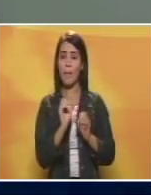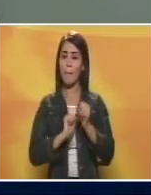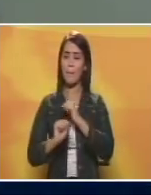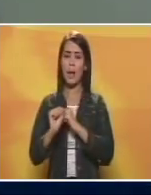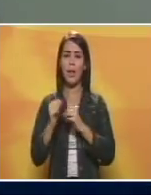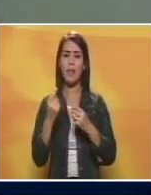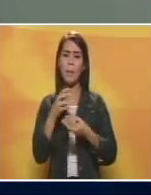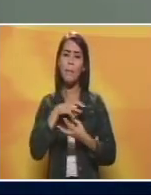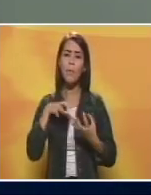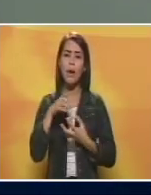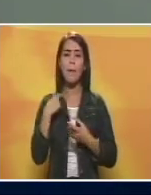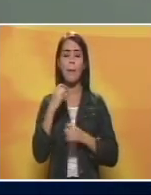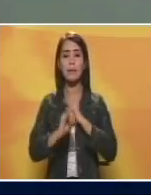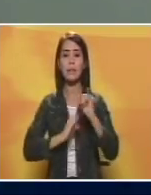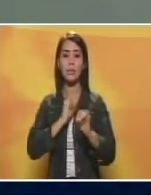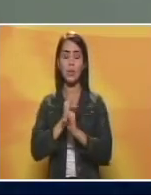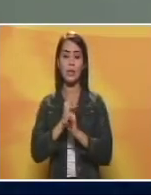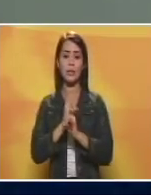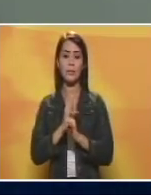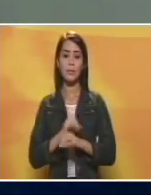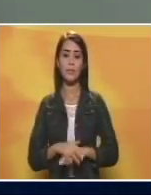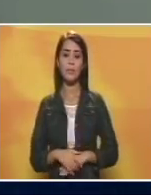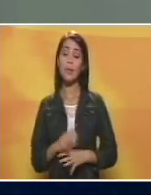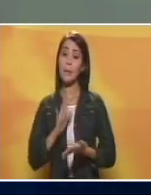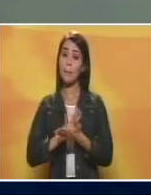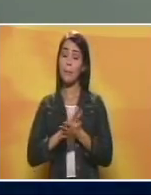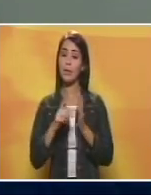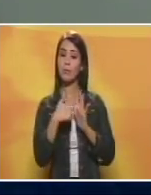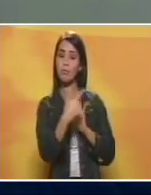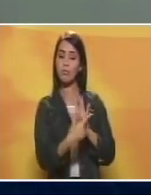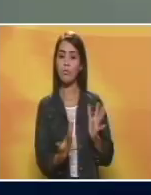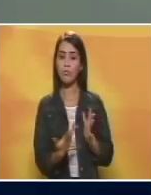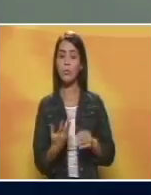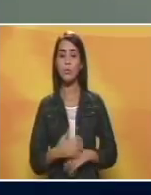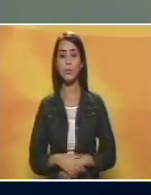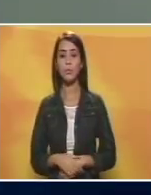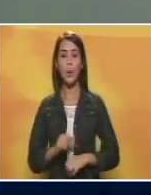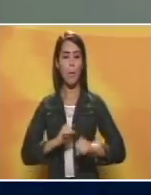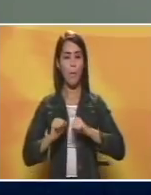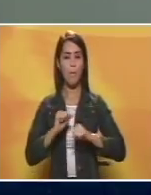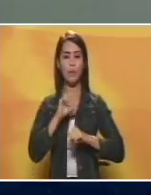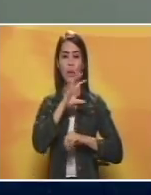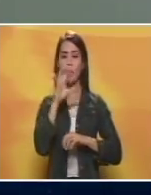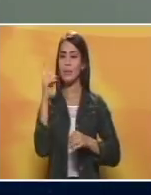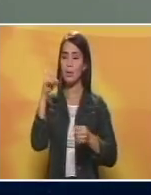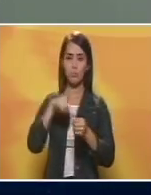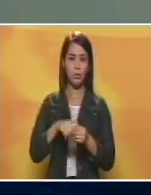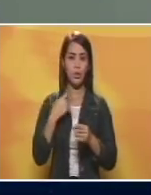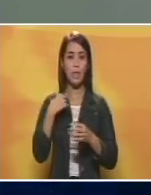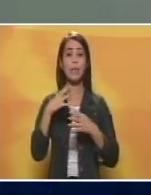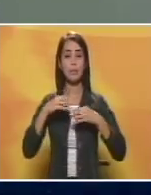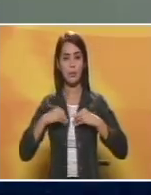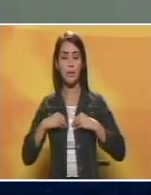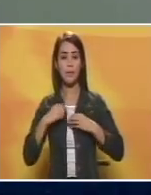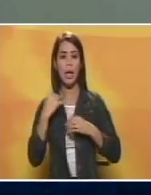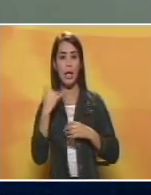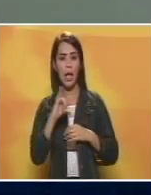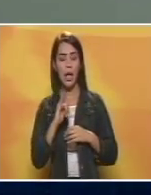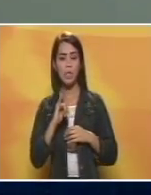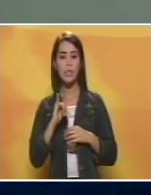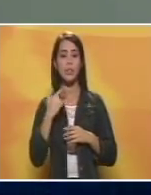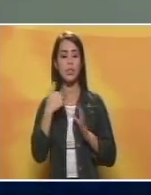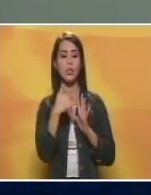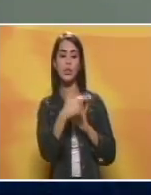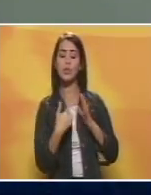controversias internacionales a través de medios pacíficos. El movimiento de países no alineados reconoce que existen diversas